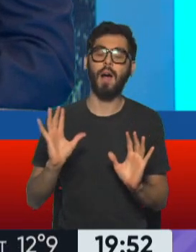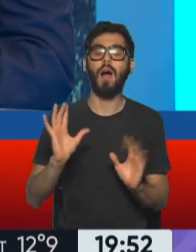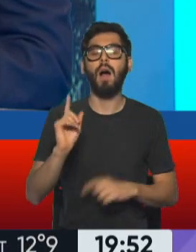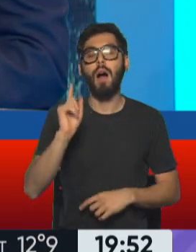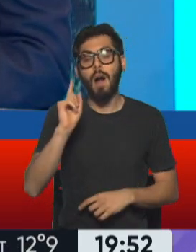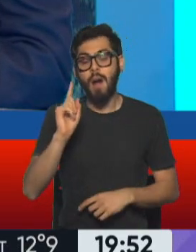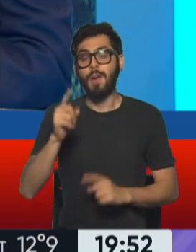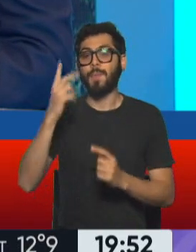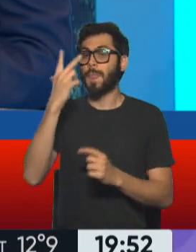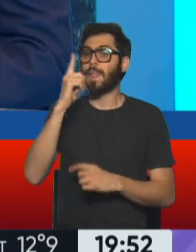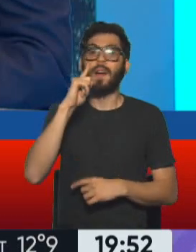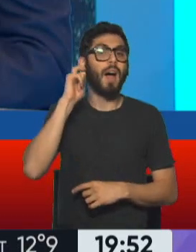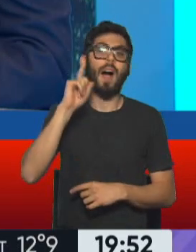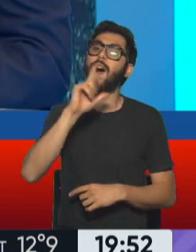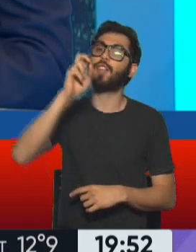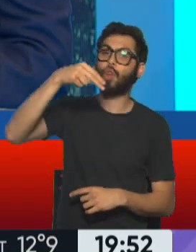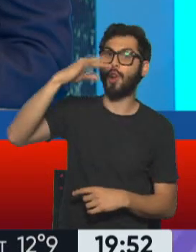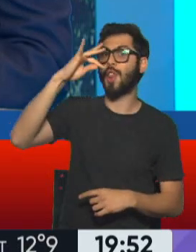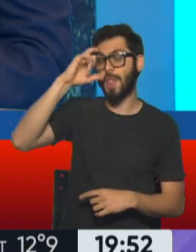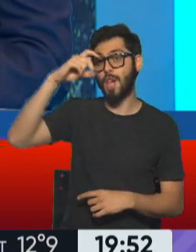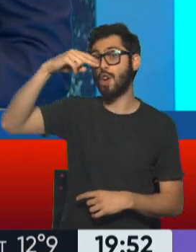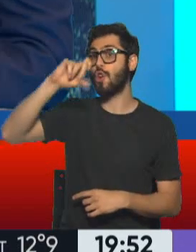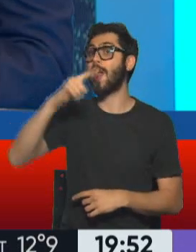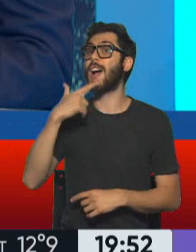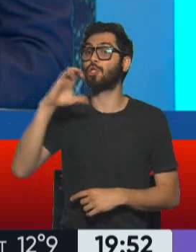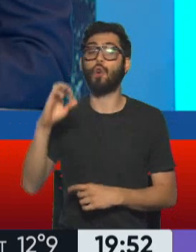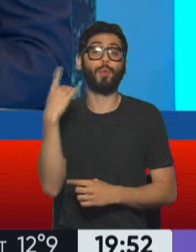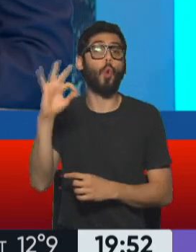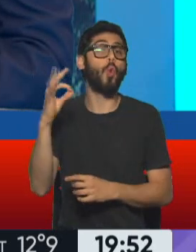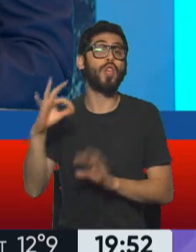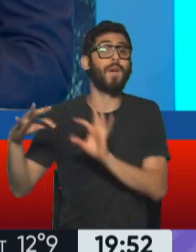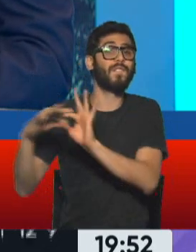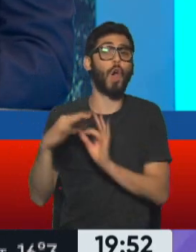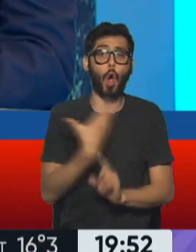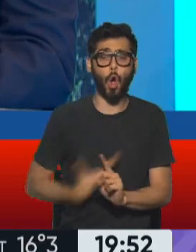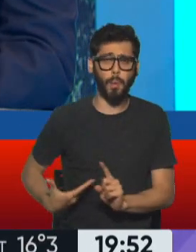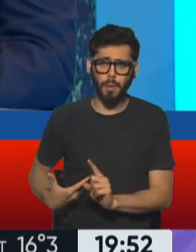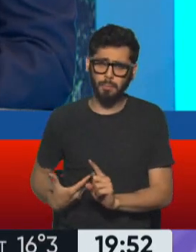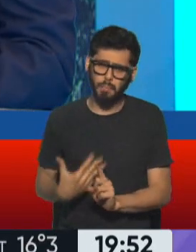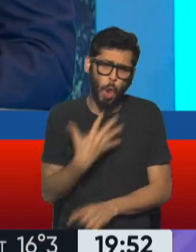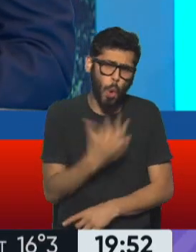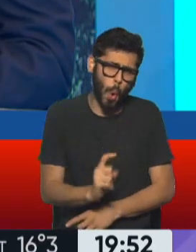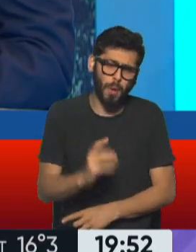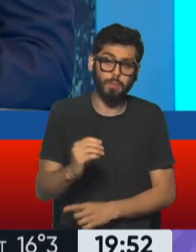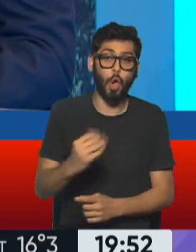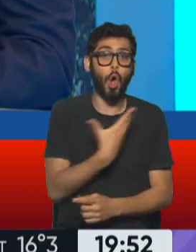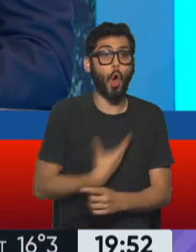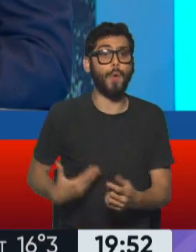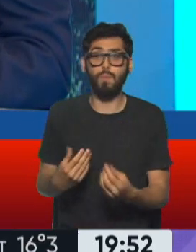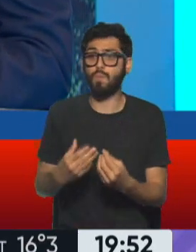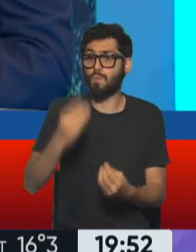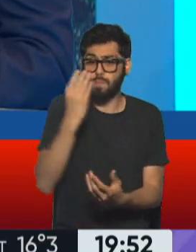que Hayton era el único voto de gobierno tampoco es cierta. ¿Por qué? Porque Hayton ha votado en contra de muchas posturas del gobierno